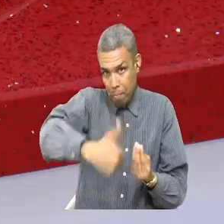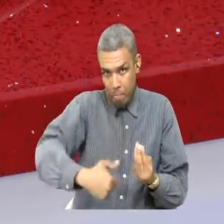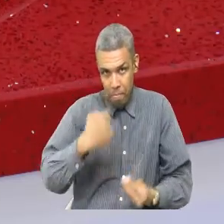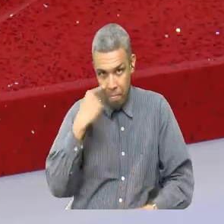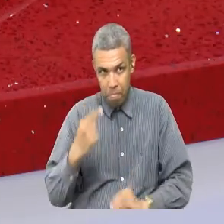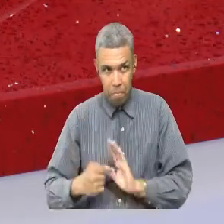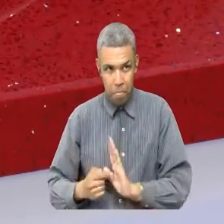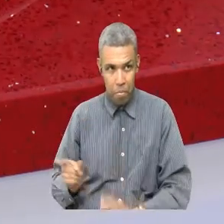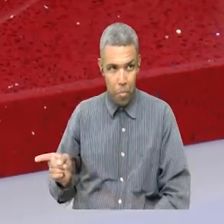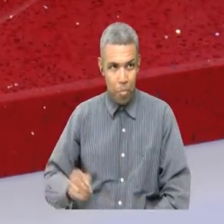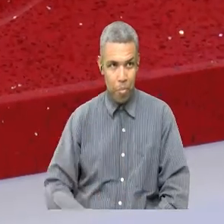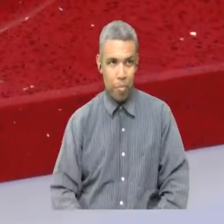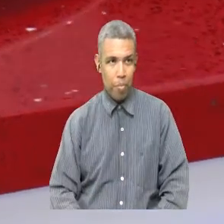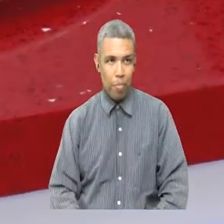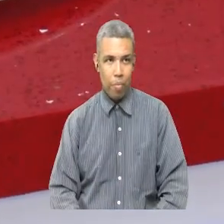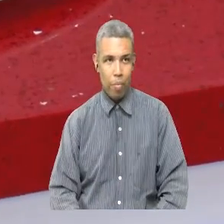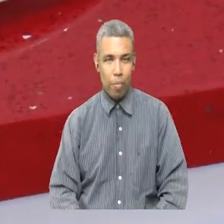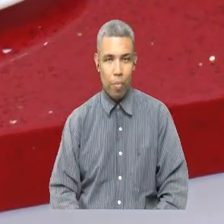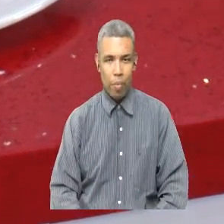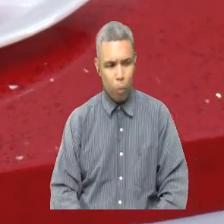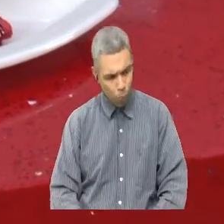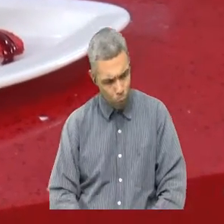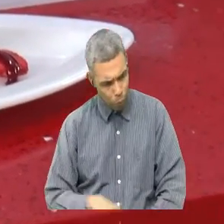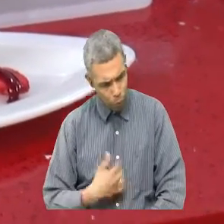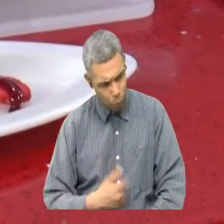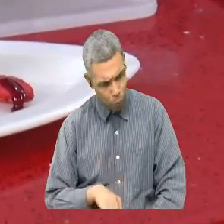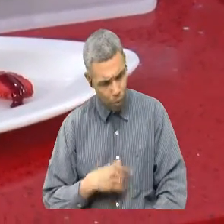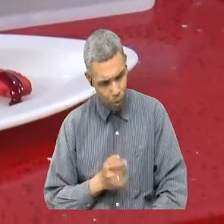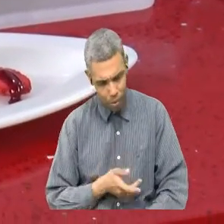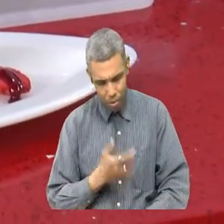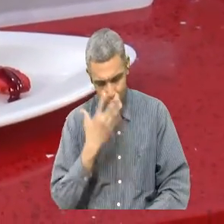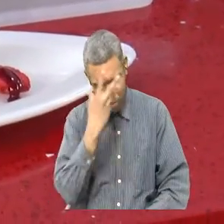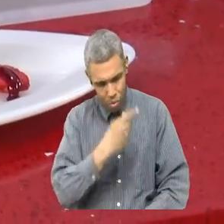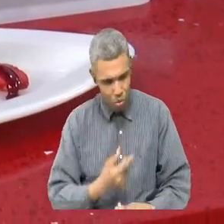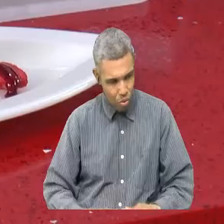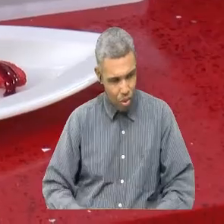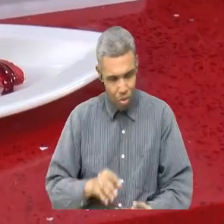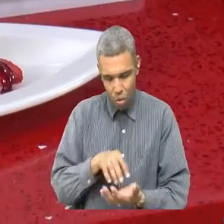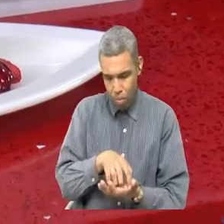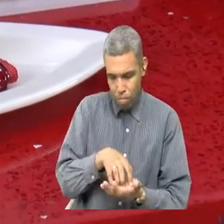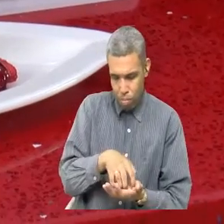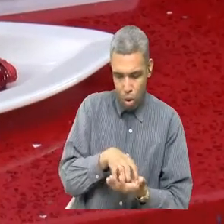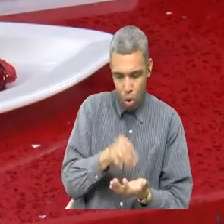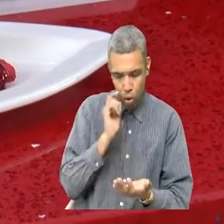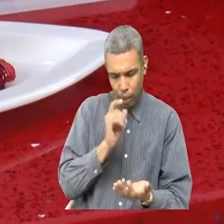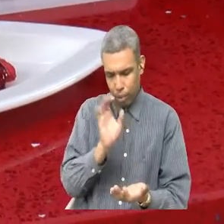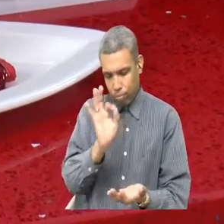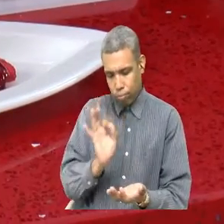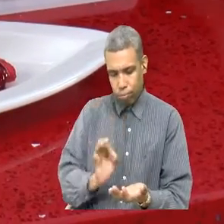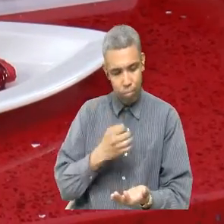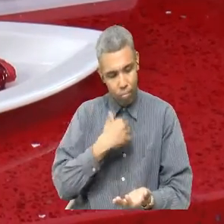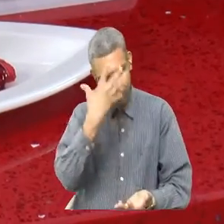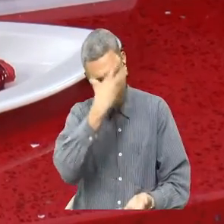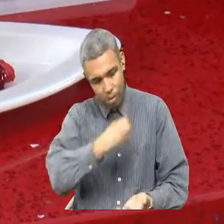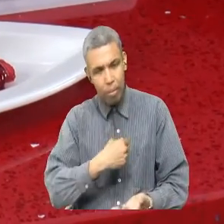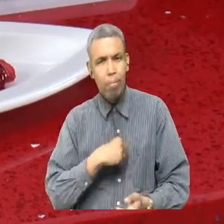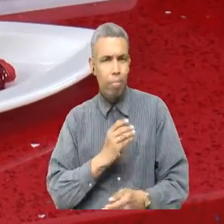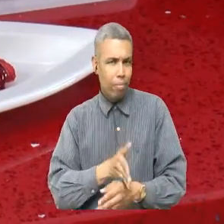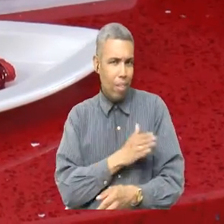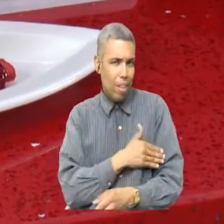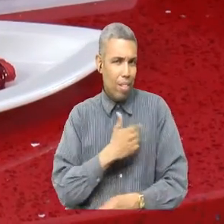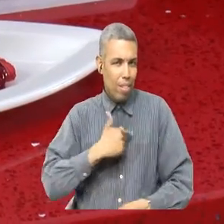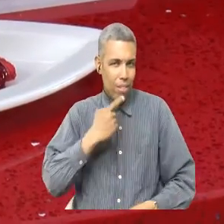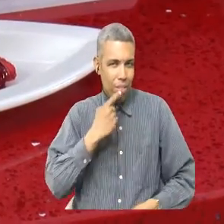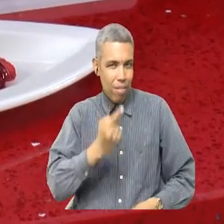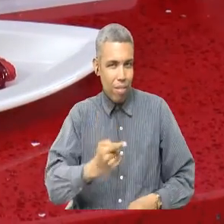Todo es variado. Uy, qué lindo, miren aquí cómo está quedando esta decoración. Como dije en un programa anterior, la cocina